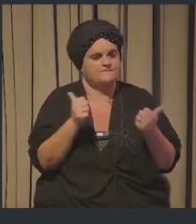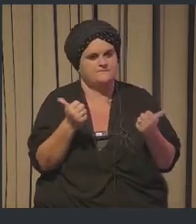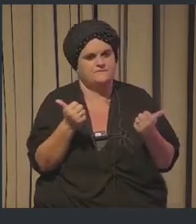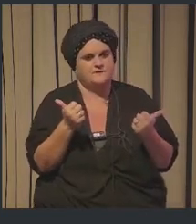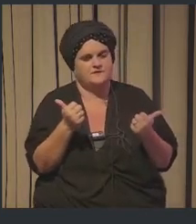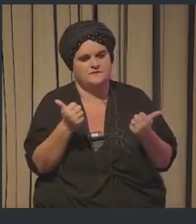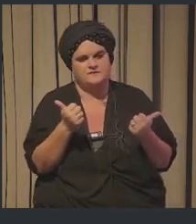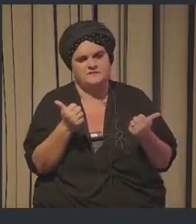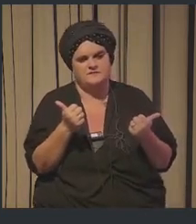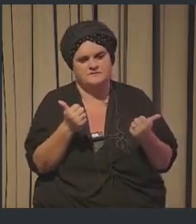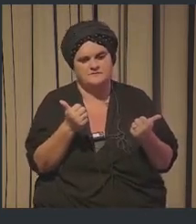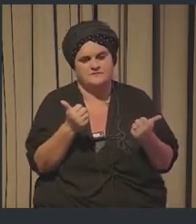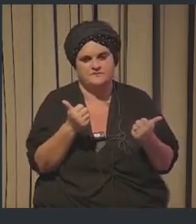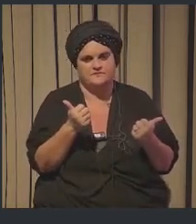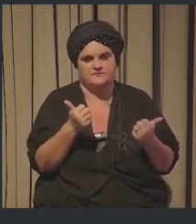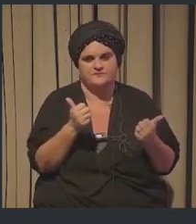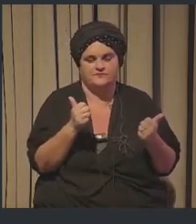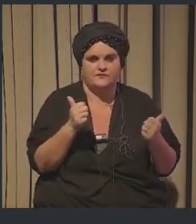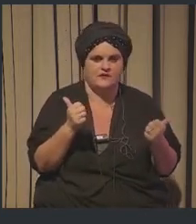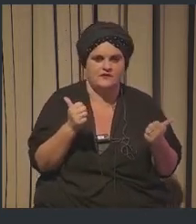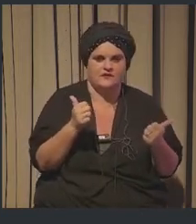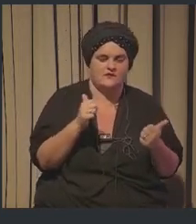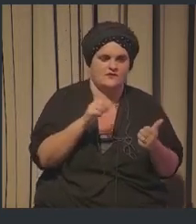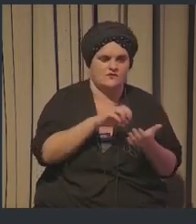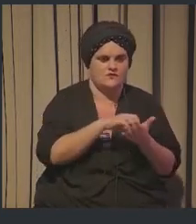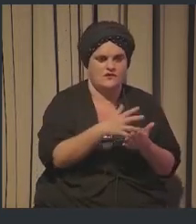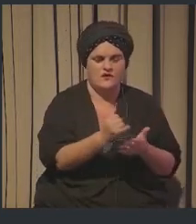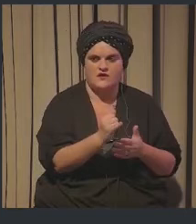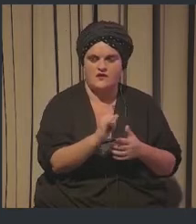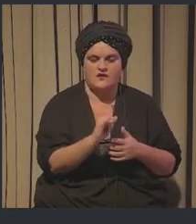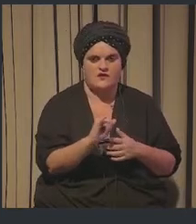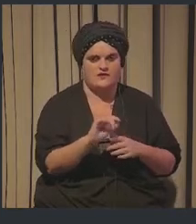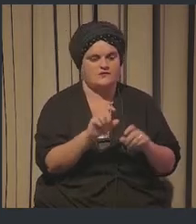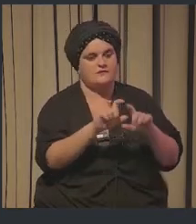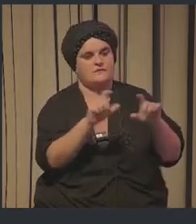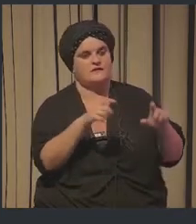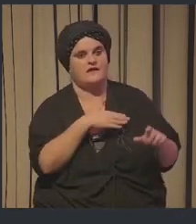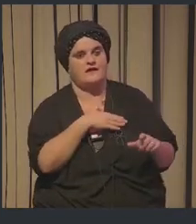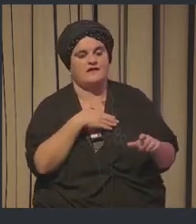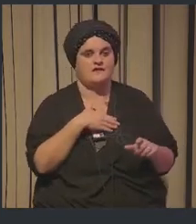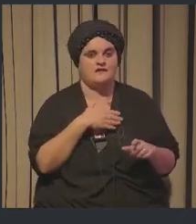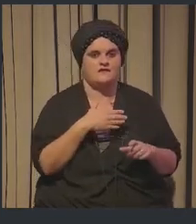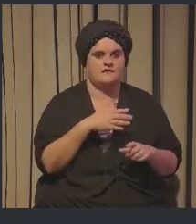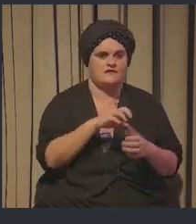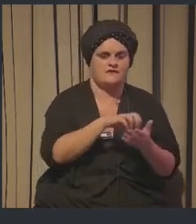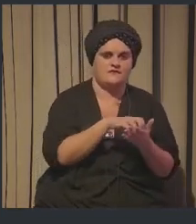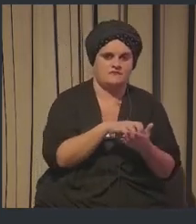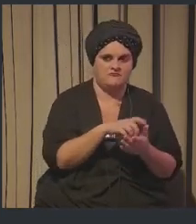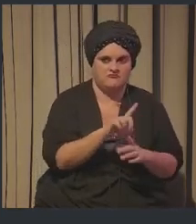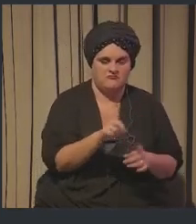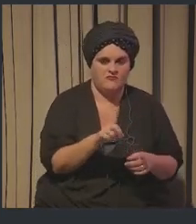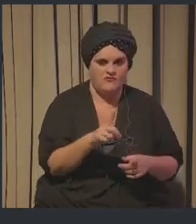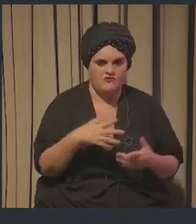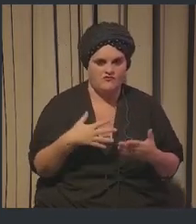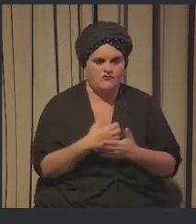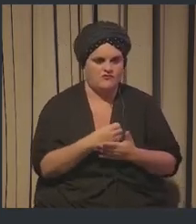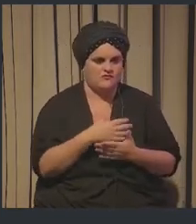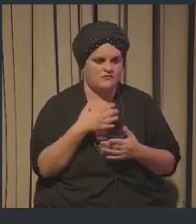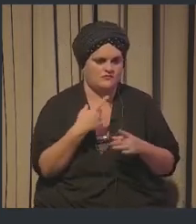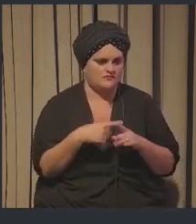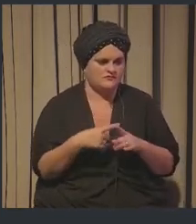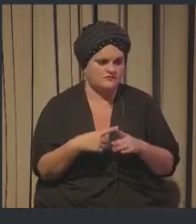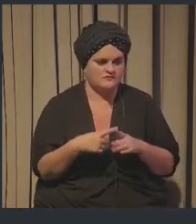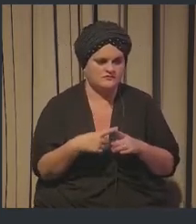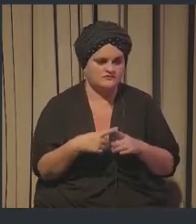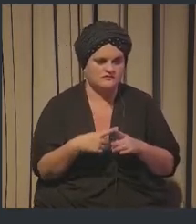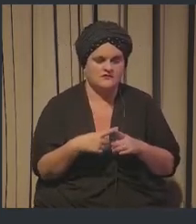inciertas. No es que las empresas quieran las incertidumbres. Bueno, todos queremos ese tipo de cosas como seres humanos, pero muchas veces